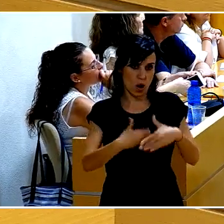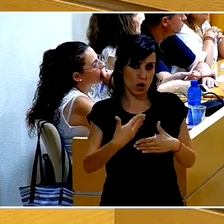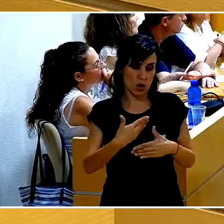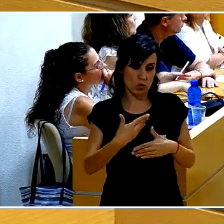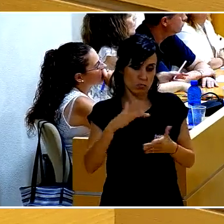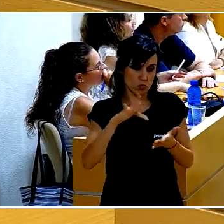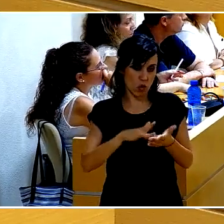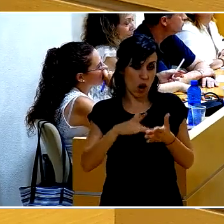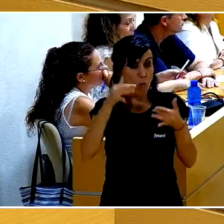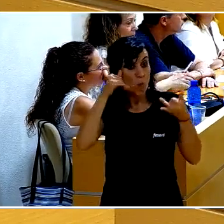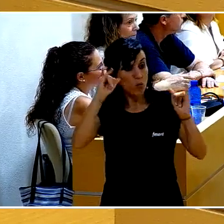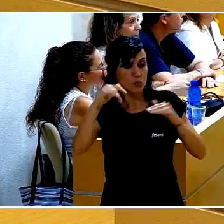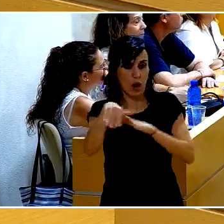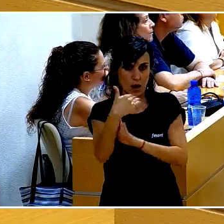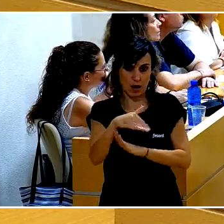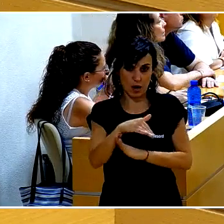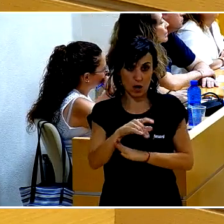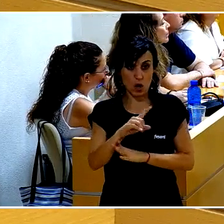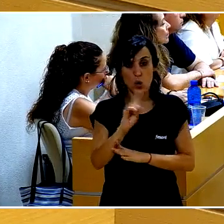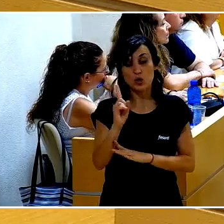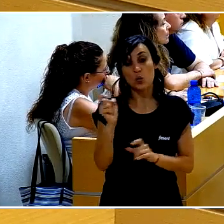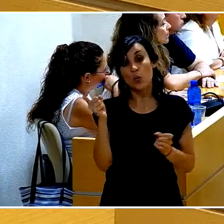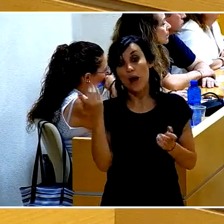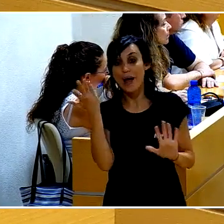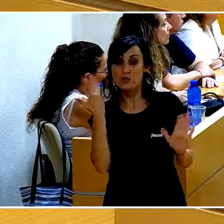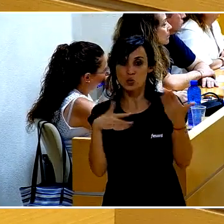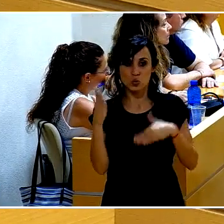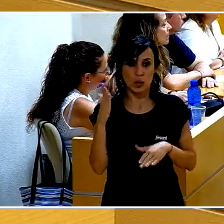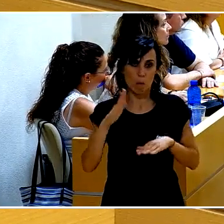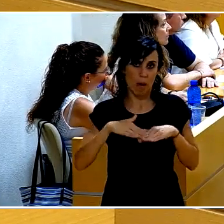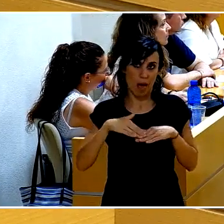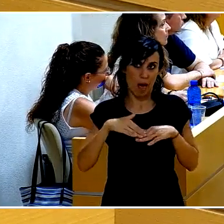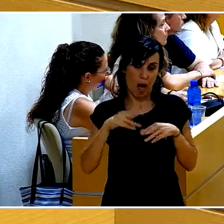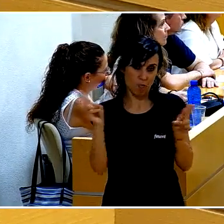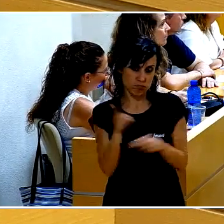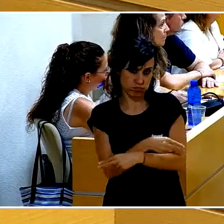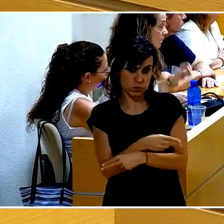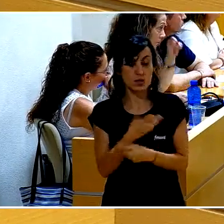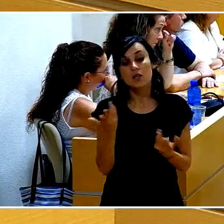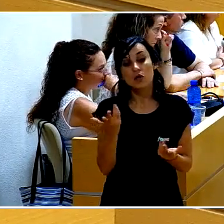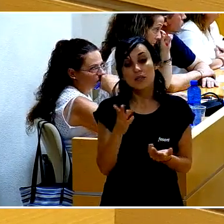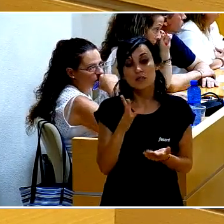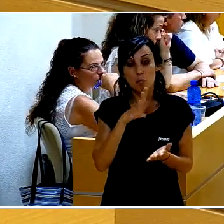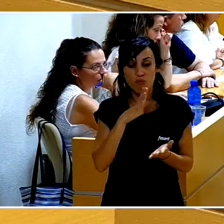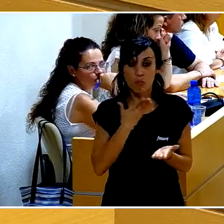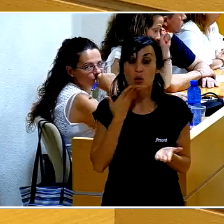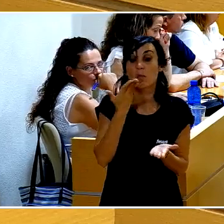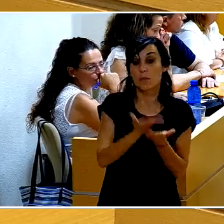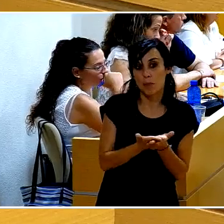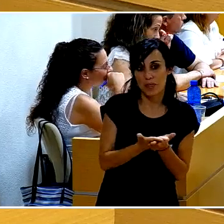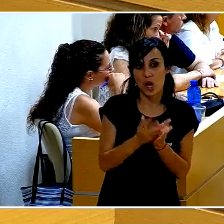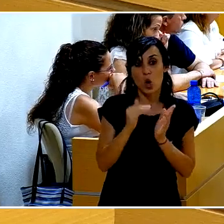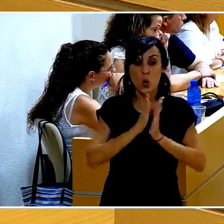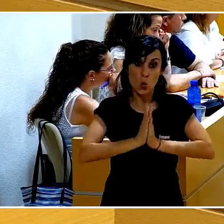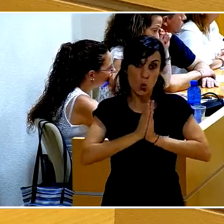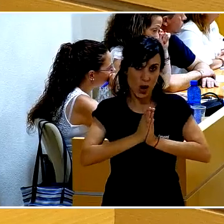celebrar el Bous al Carrer y no sean excusa para que no se hagan. Por lo tanto, que conste nuestro ruego para que